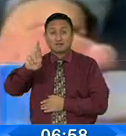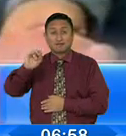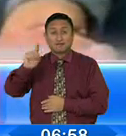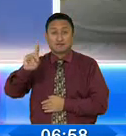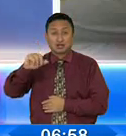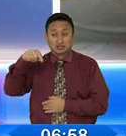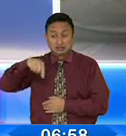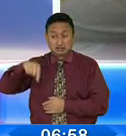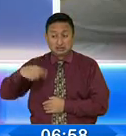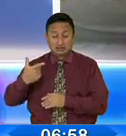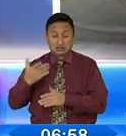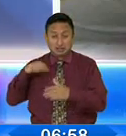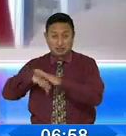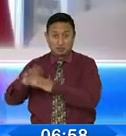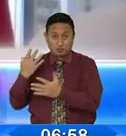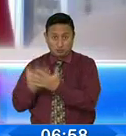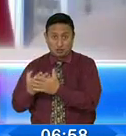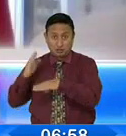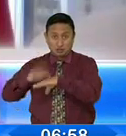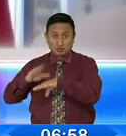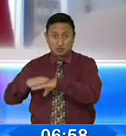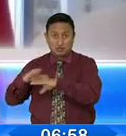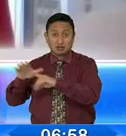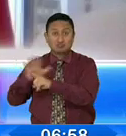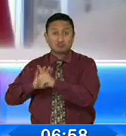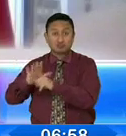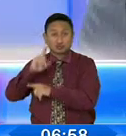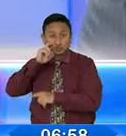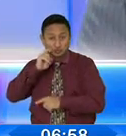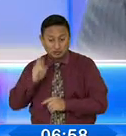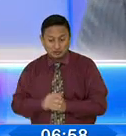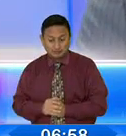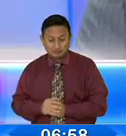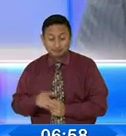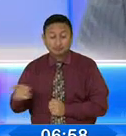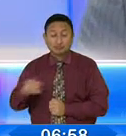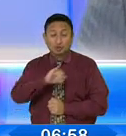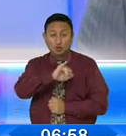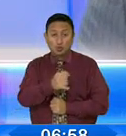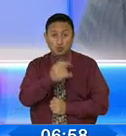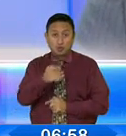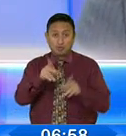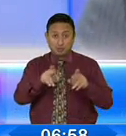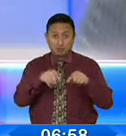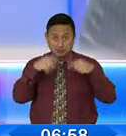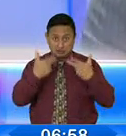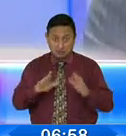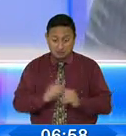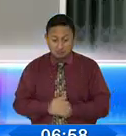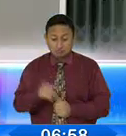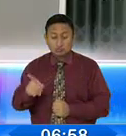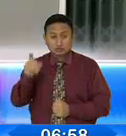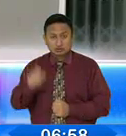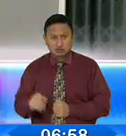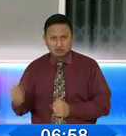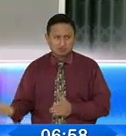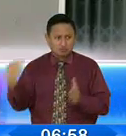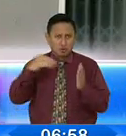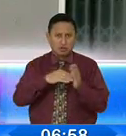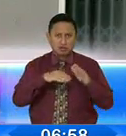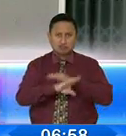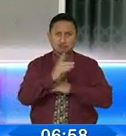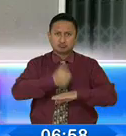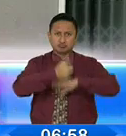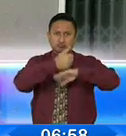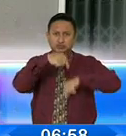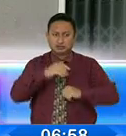delito de abuso sexual. Y a pesar que este jueves culminó la licencia que tenía, él al parecer quiere retomar el cargo a toda costa,